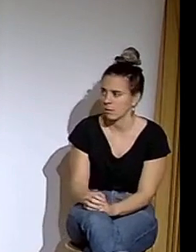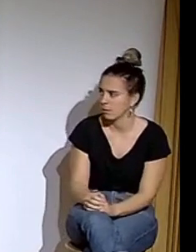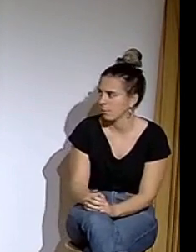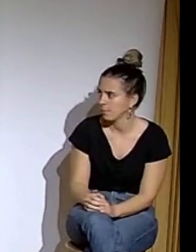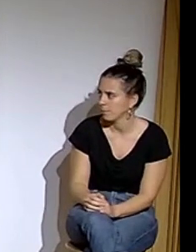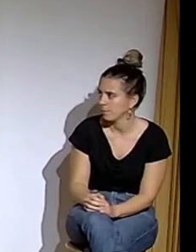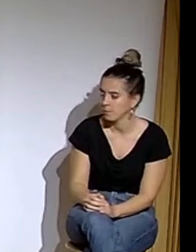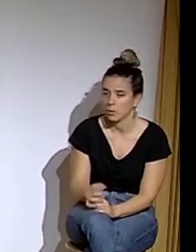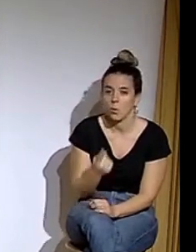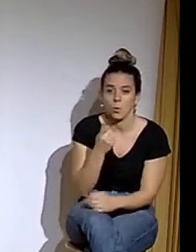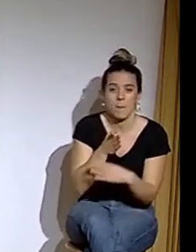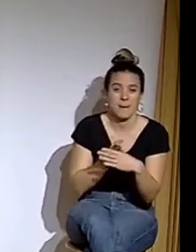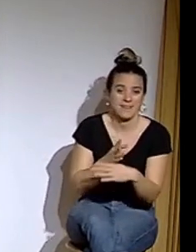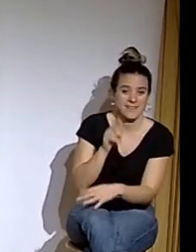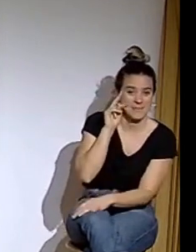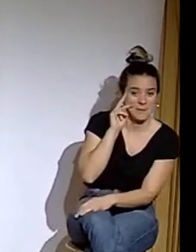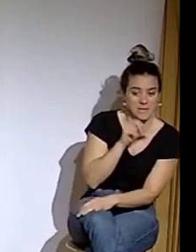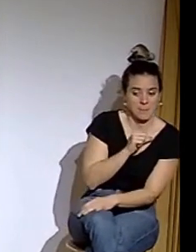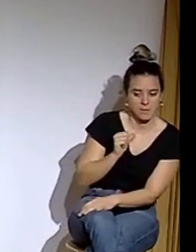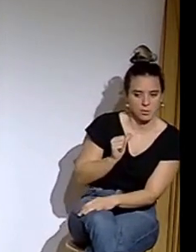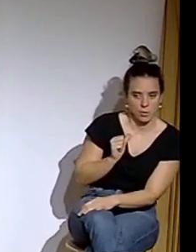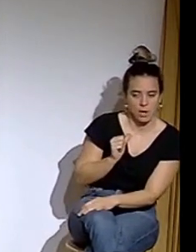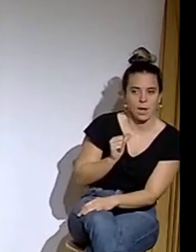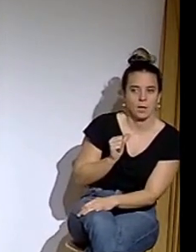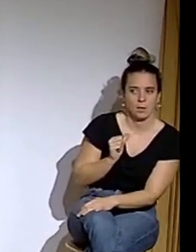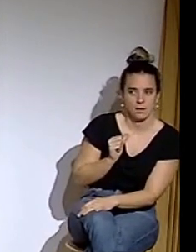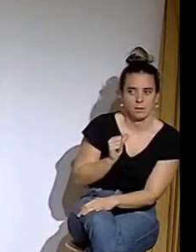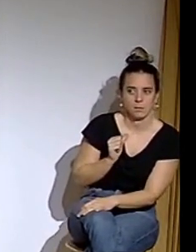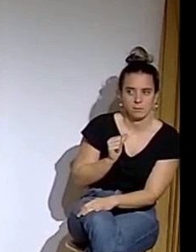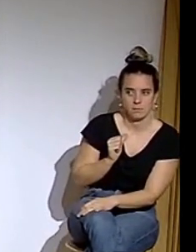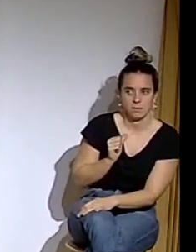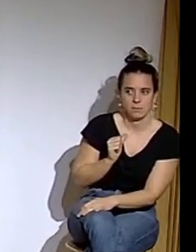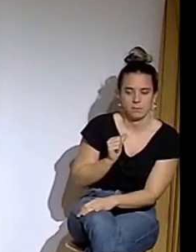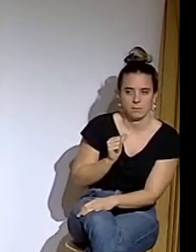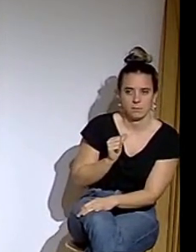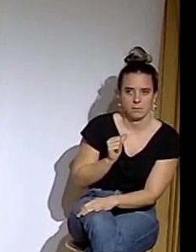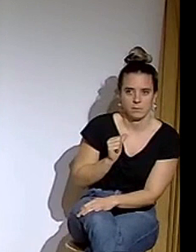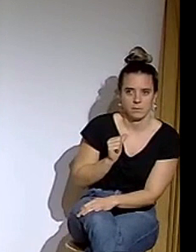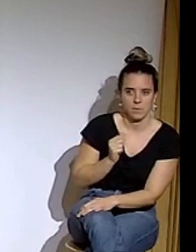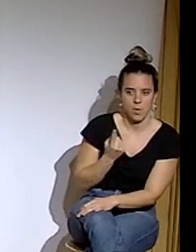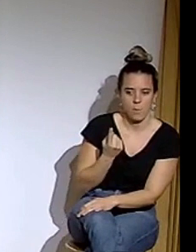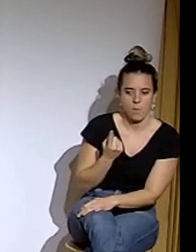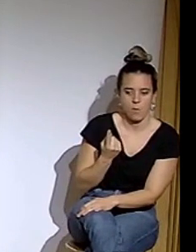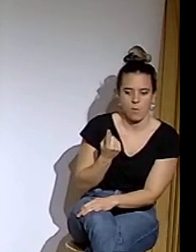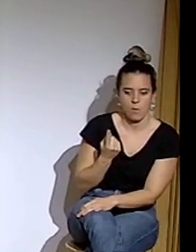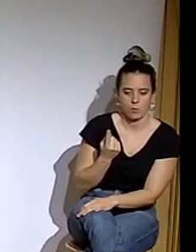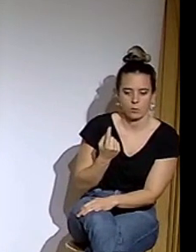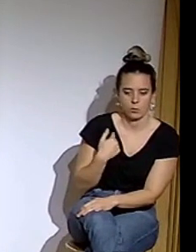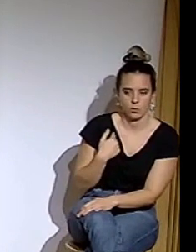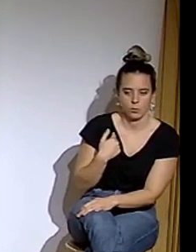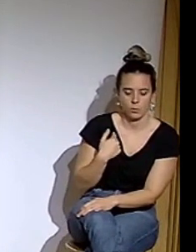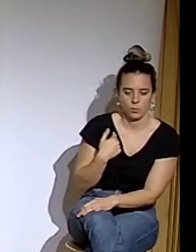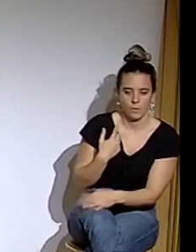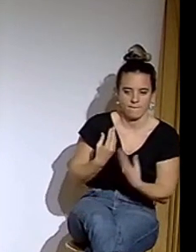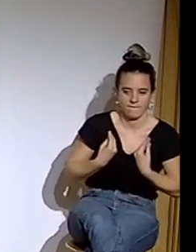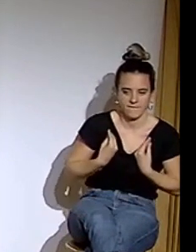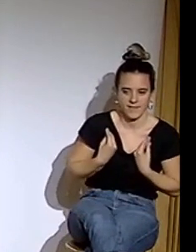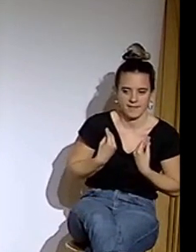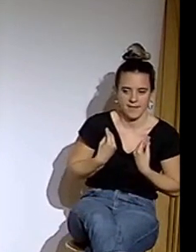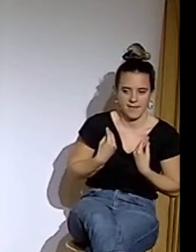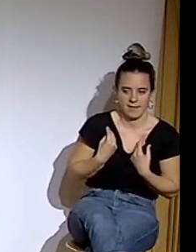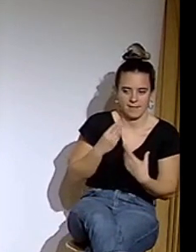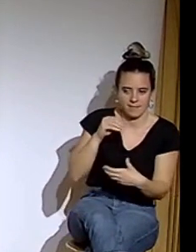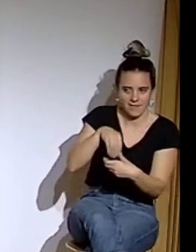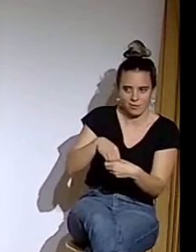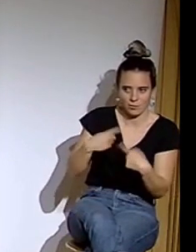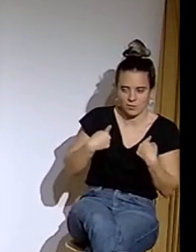experiencia personal de encontrar tu hueco para ser tú misma en tu vida pero luego